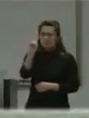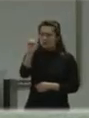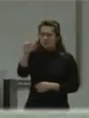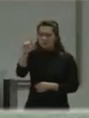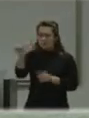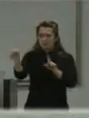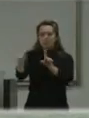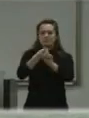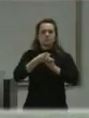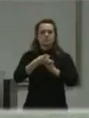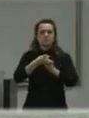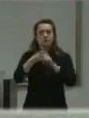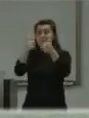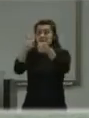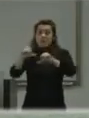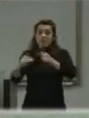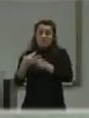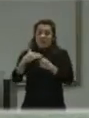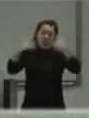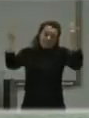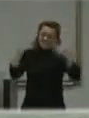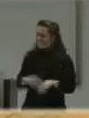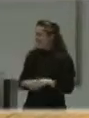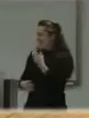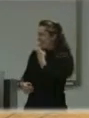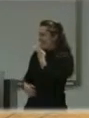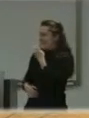mi bien o para malo lo que sea